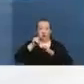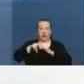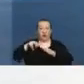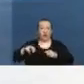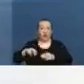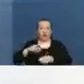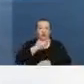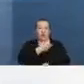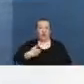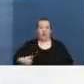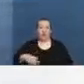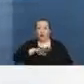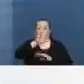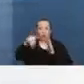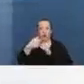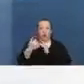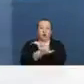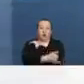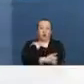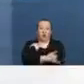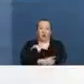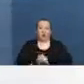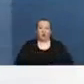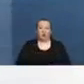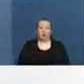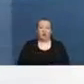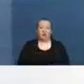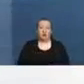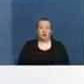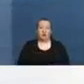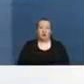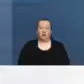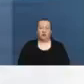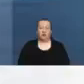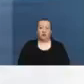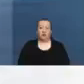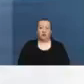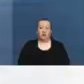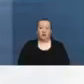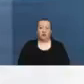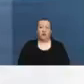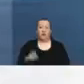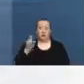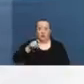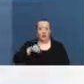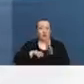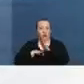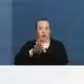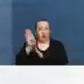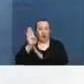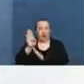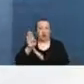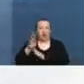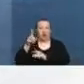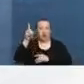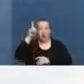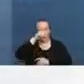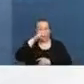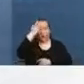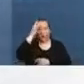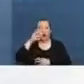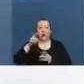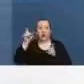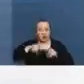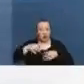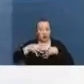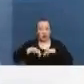porque me interesa el país el objetivo no soy yo tener una presidencia encargó de sacar eso desarrollo pues necesita legítima democrática